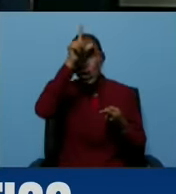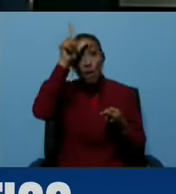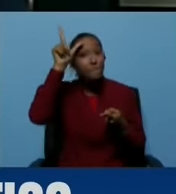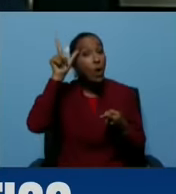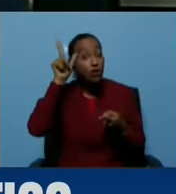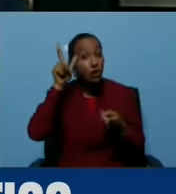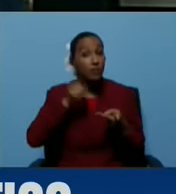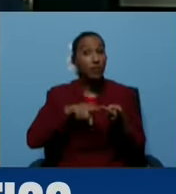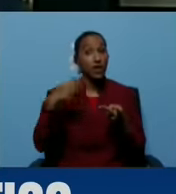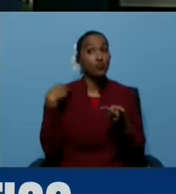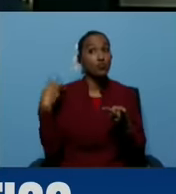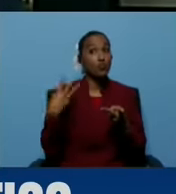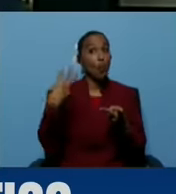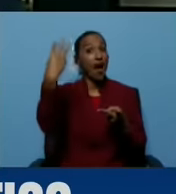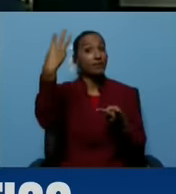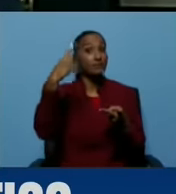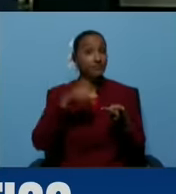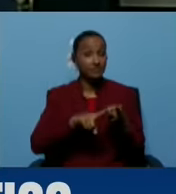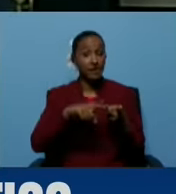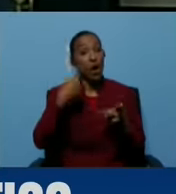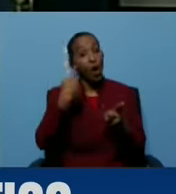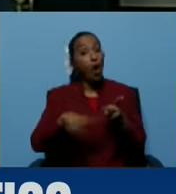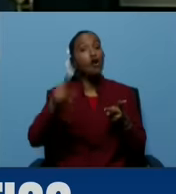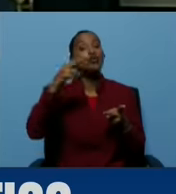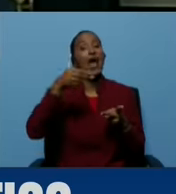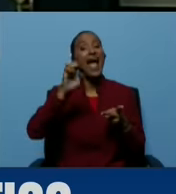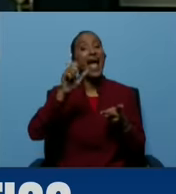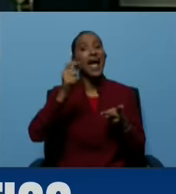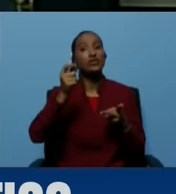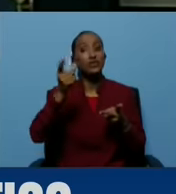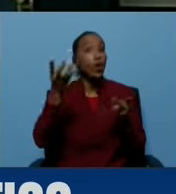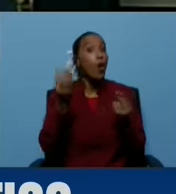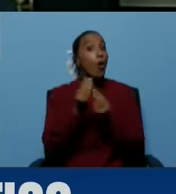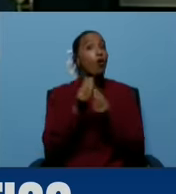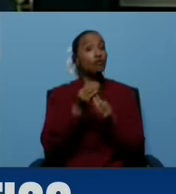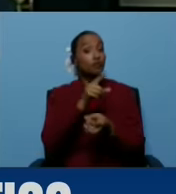Toledo, artífice del ataque masivo junto a Elon Musk.